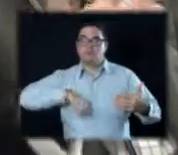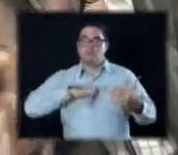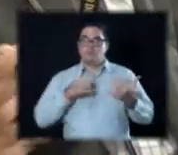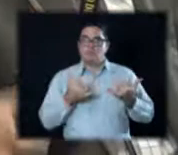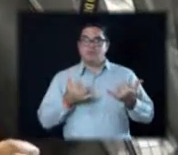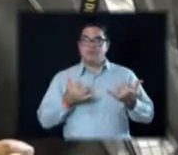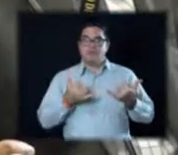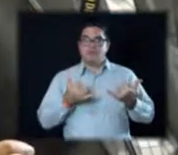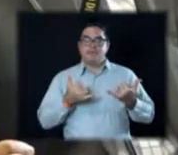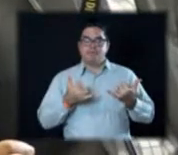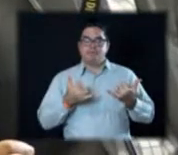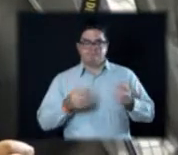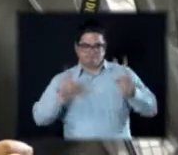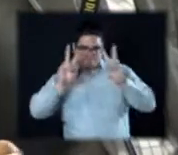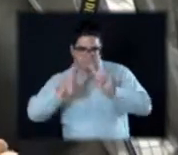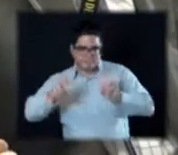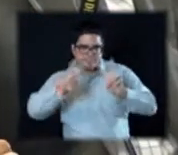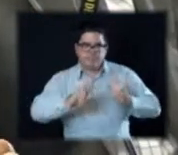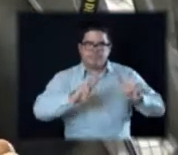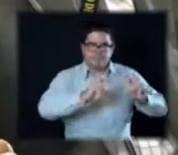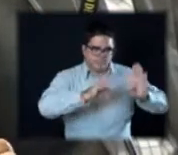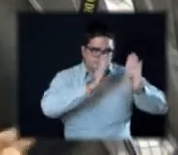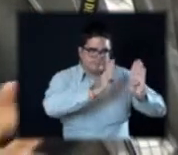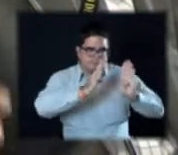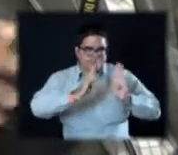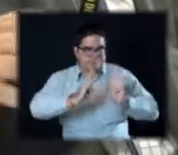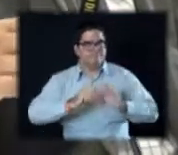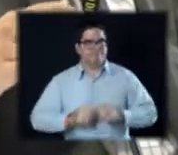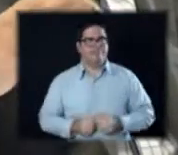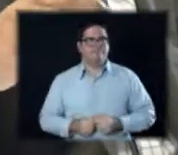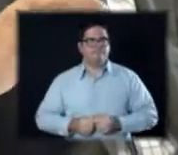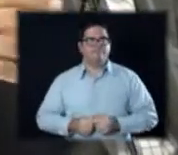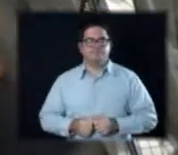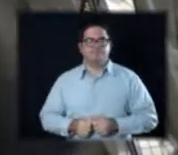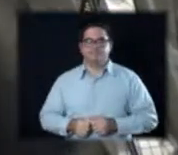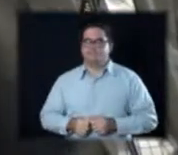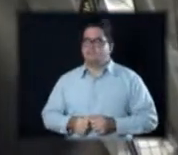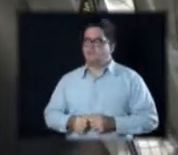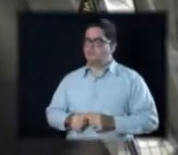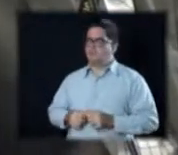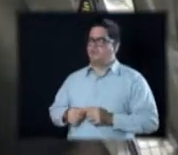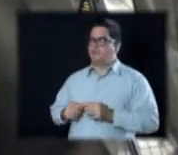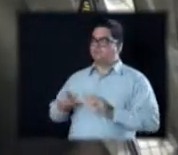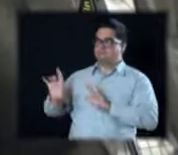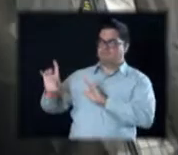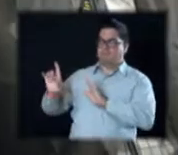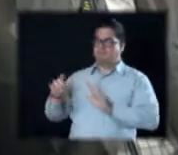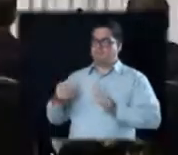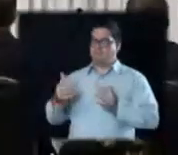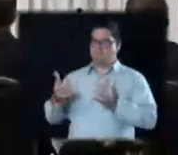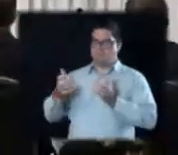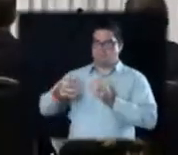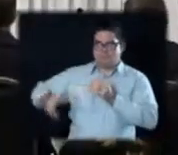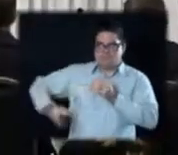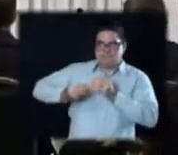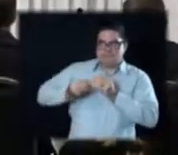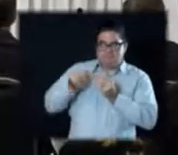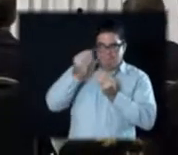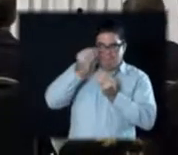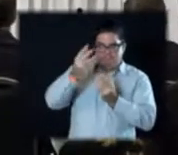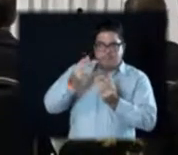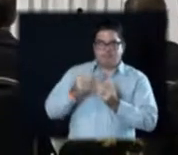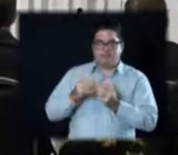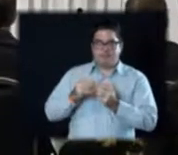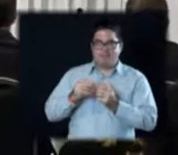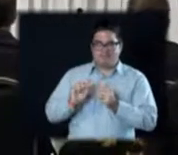continuo en el que seguimos trabajando y que queremos lograr completar. Me